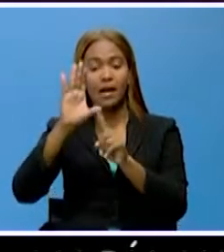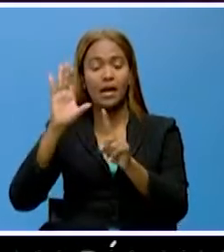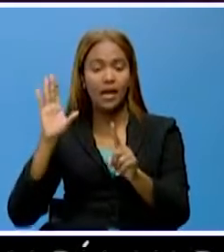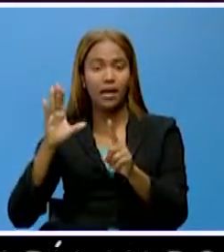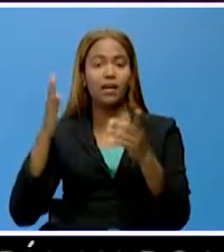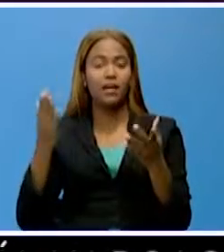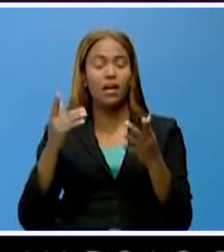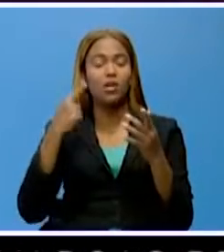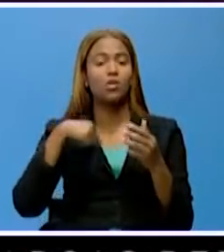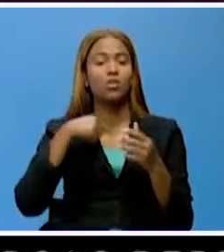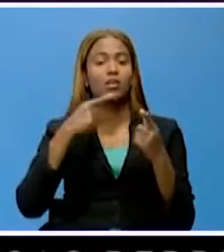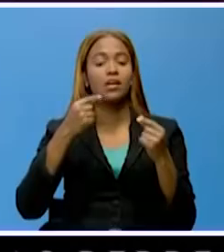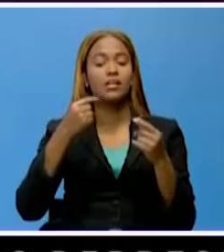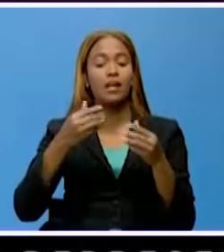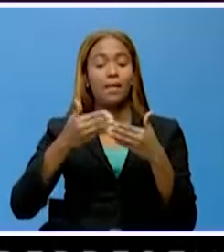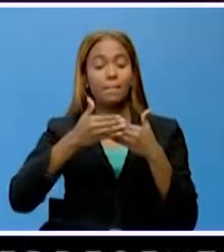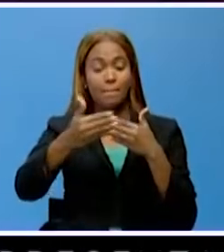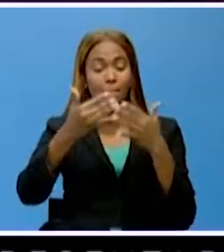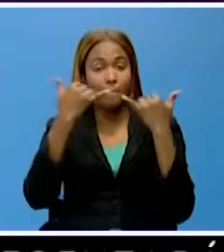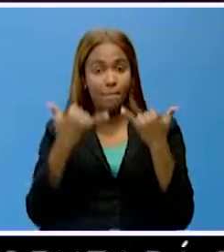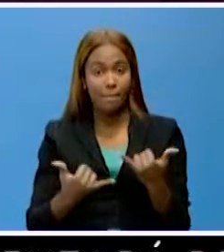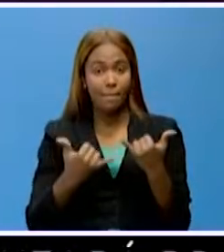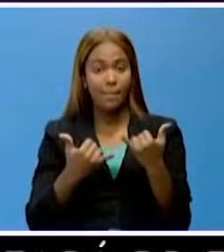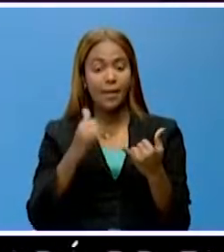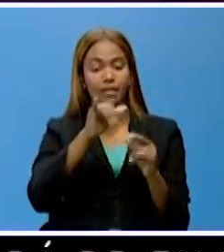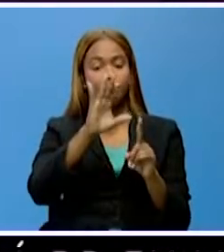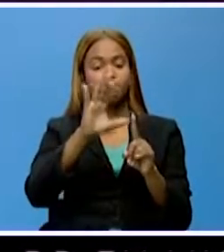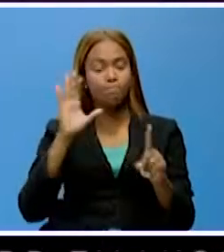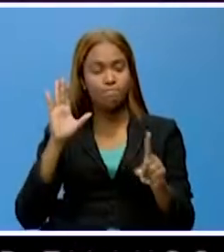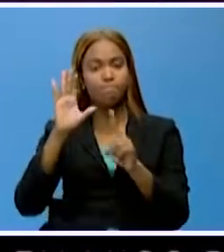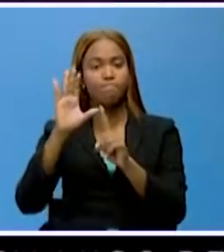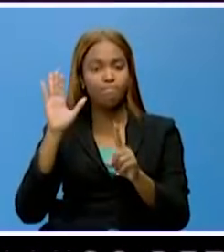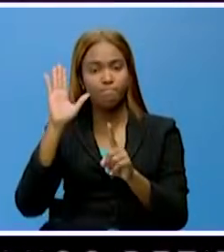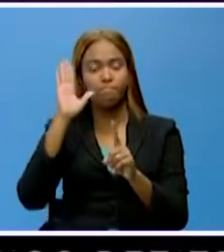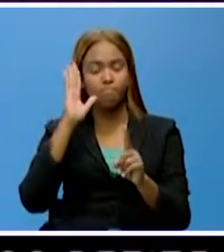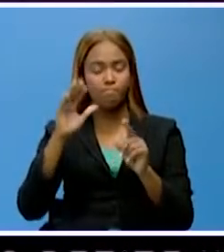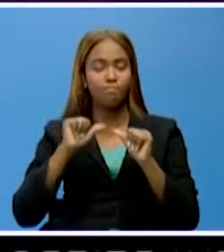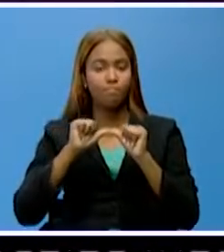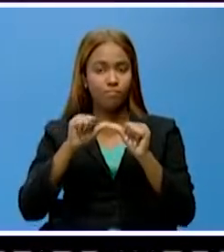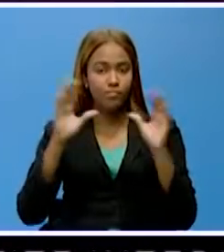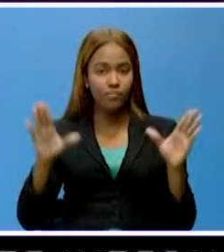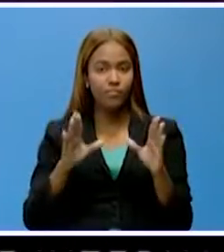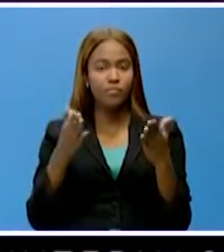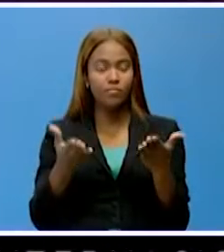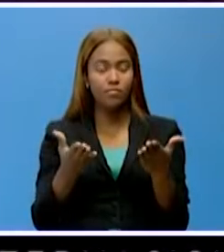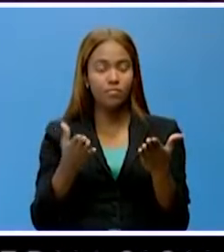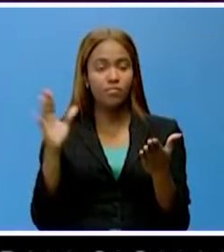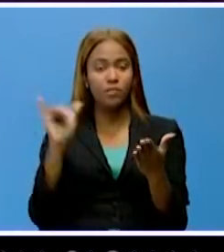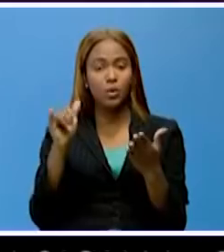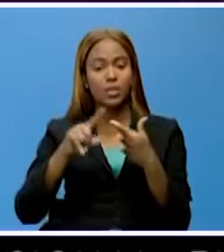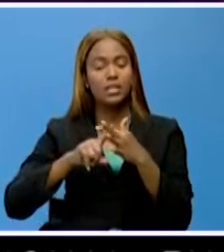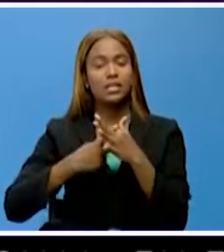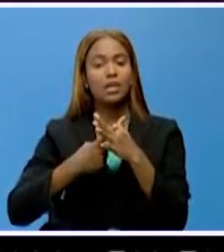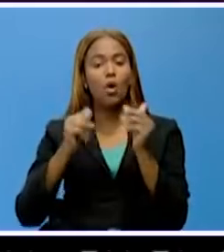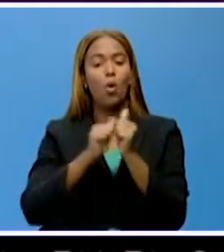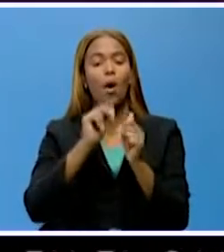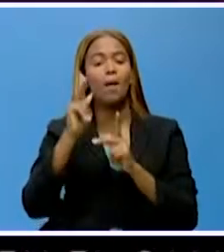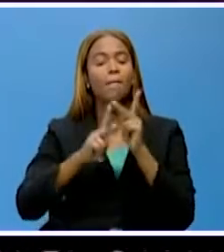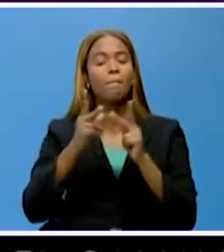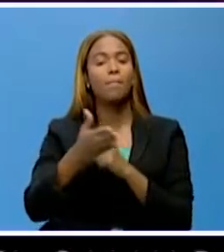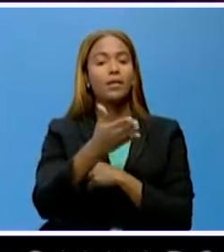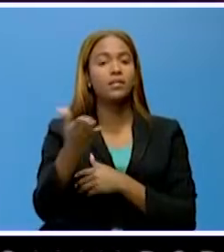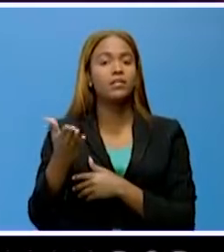pautado, sino que lo llevamos a partir de ahora. Es un desmonte que se está haciendo, iniciando con las personas